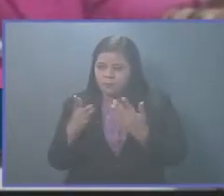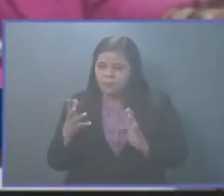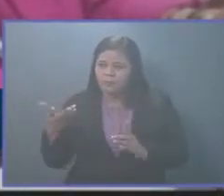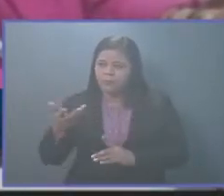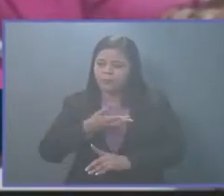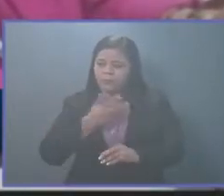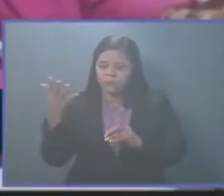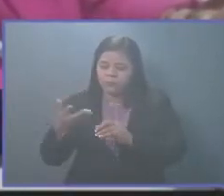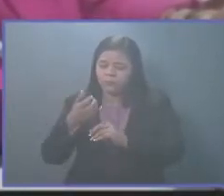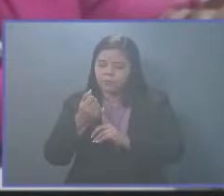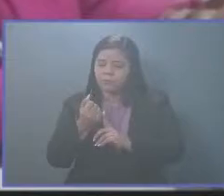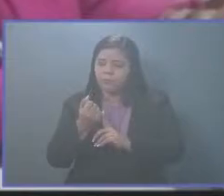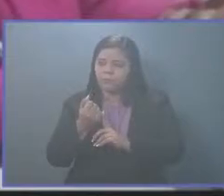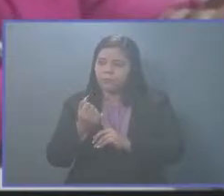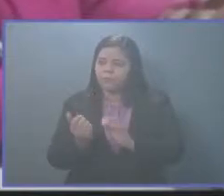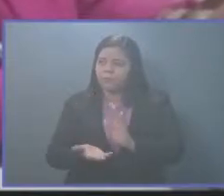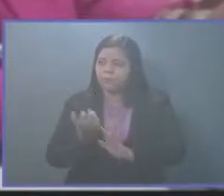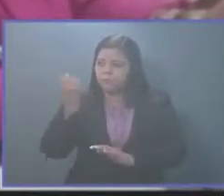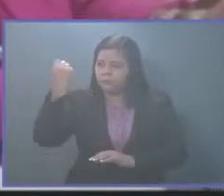inicio era